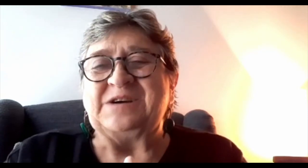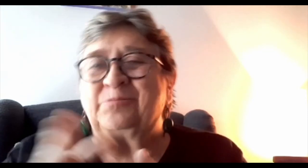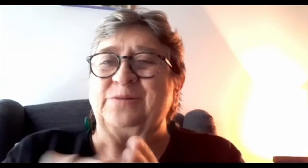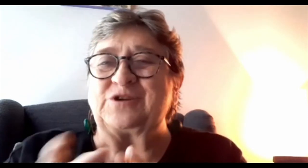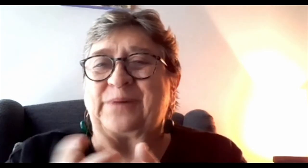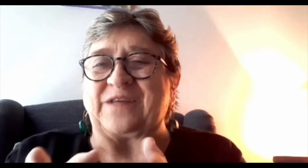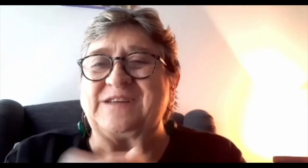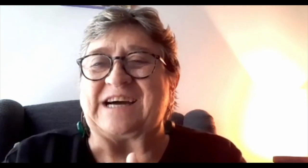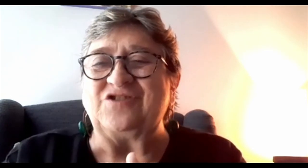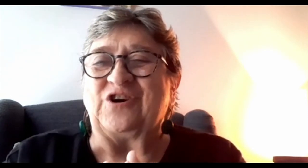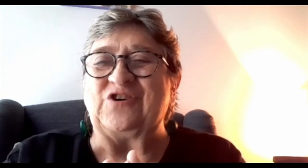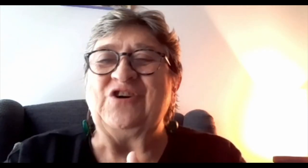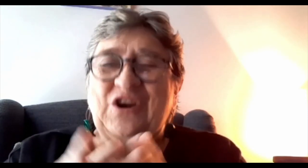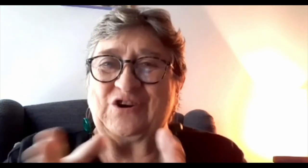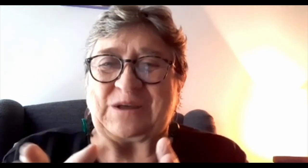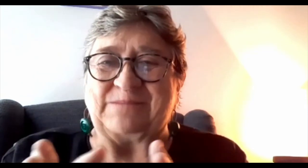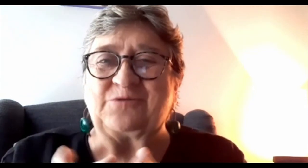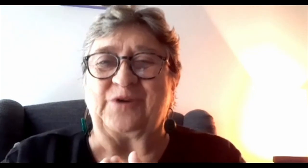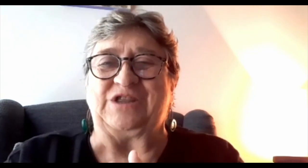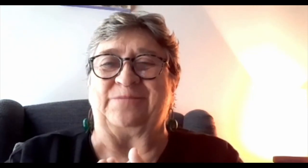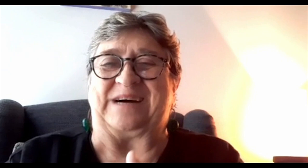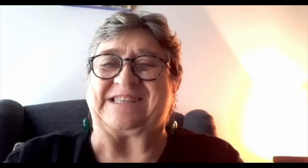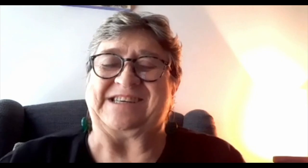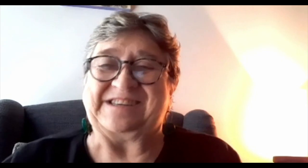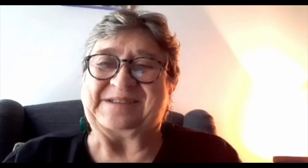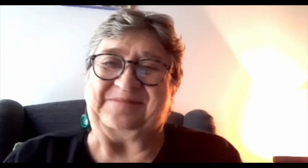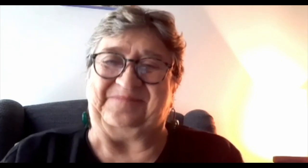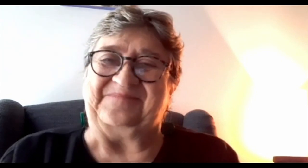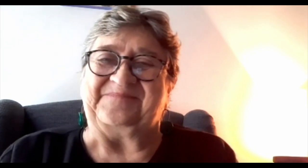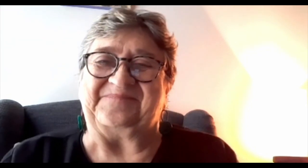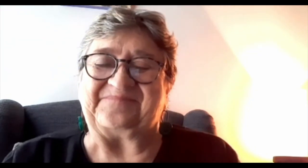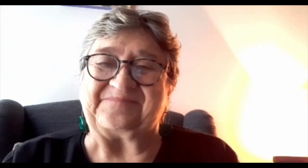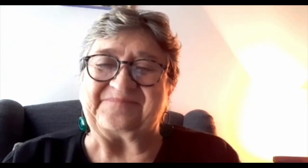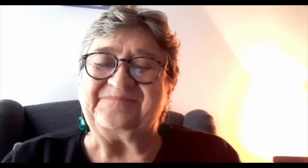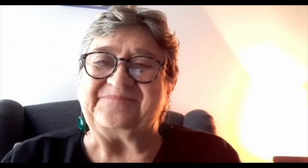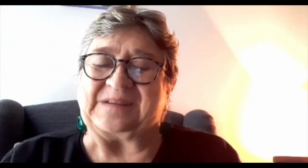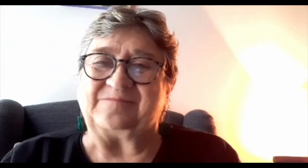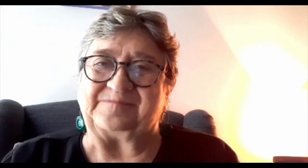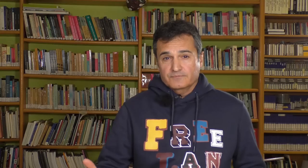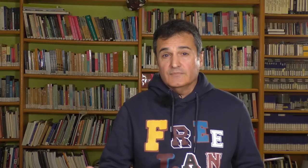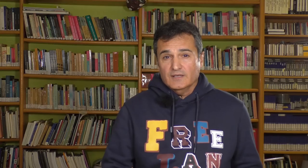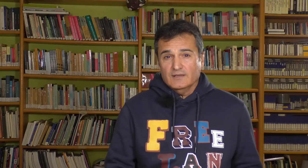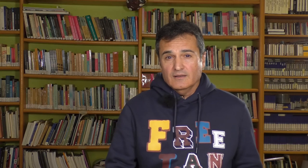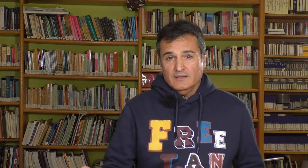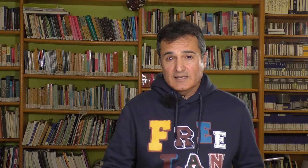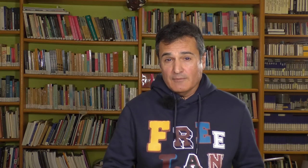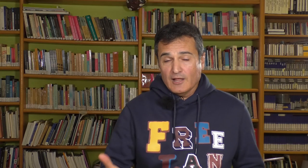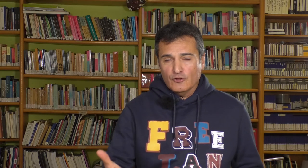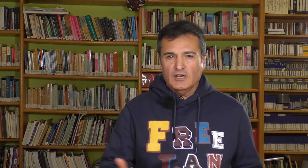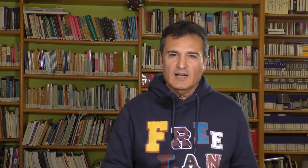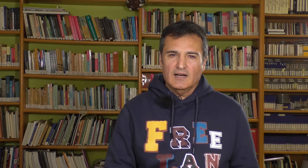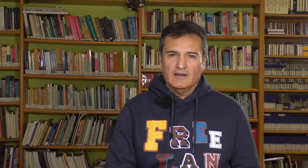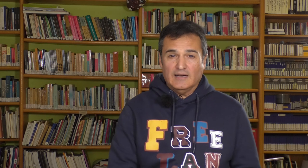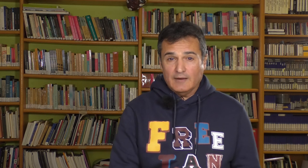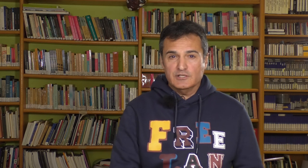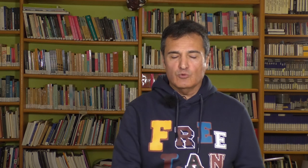quieres, podemos ir precisando los temas un poquito más. Bueno, tú has anticipado y has hablado